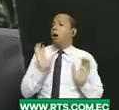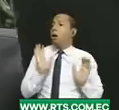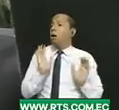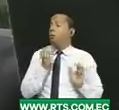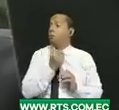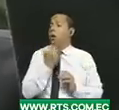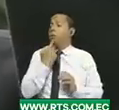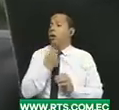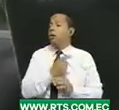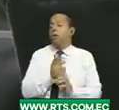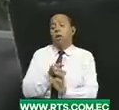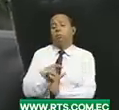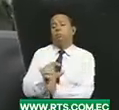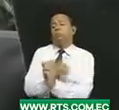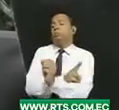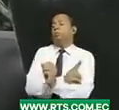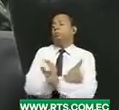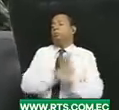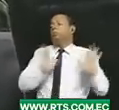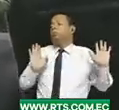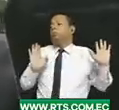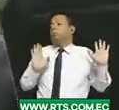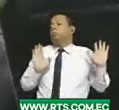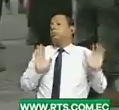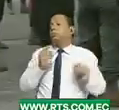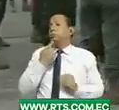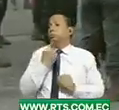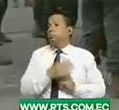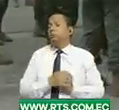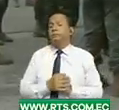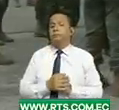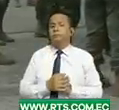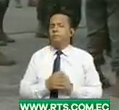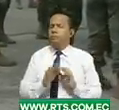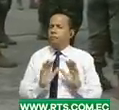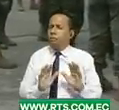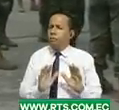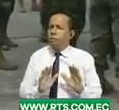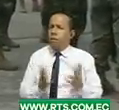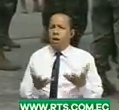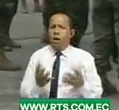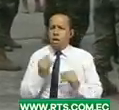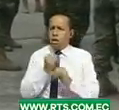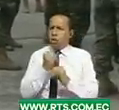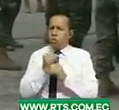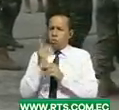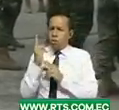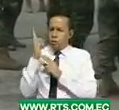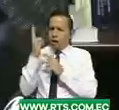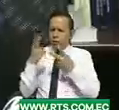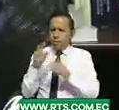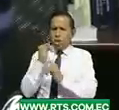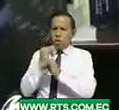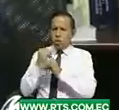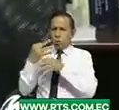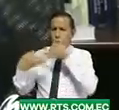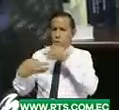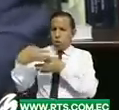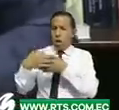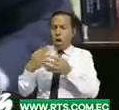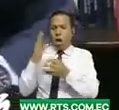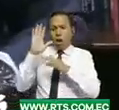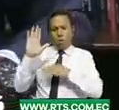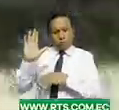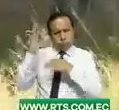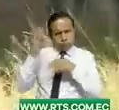del servicio militar obligatorio. Y tanto la institución militar como judicial se han comprometido al esclarecimiento de los hechos. Desde la ciudad